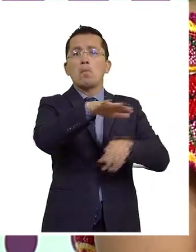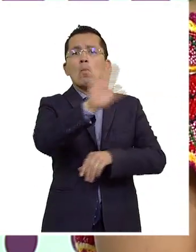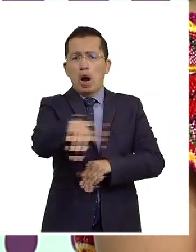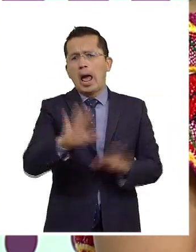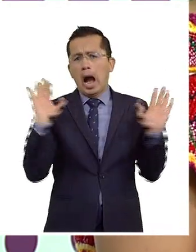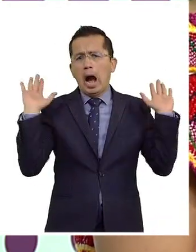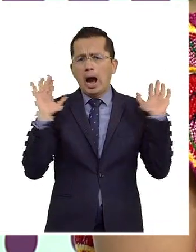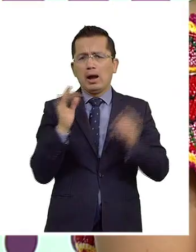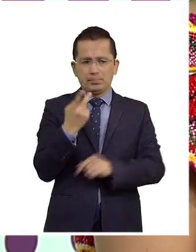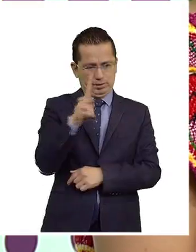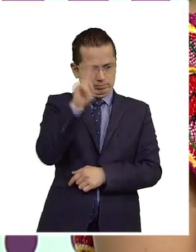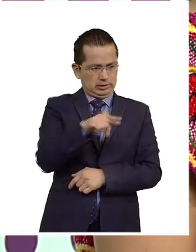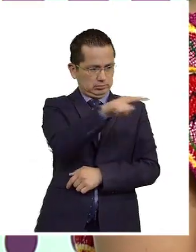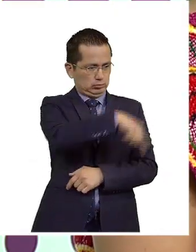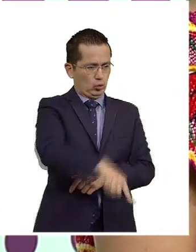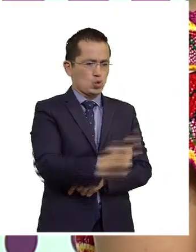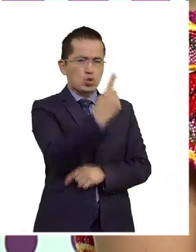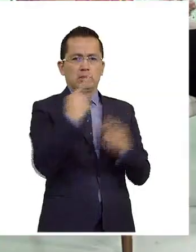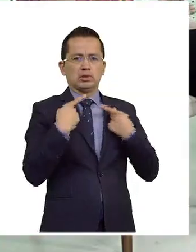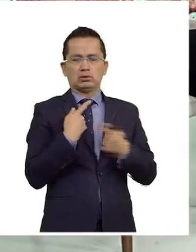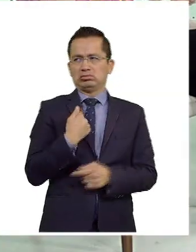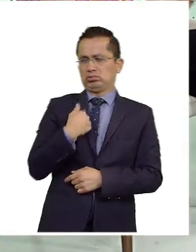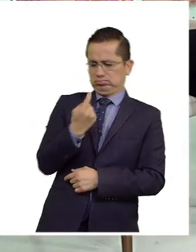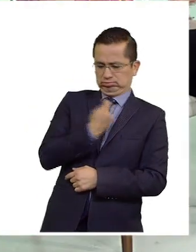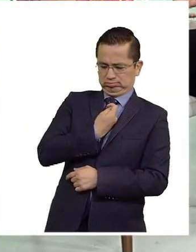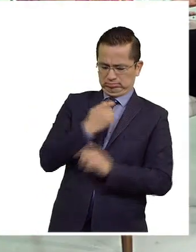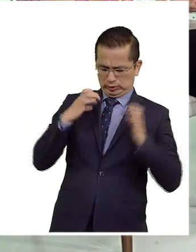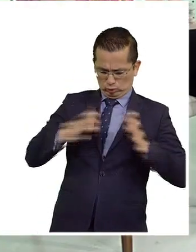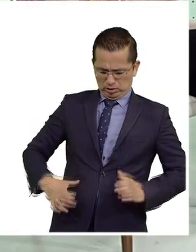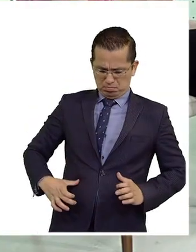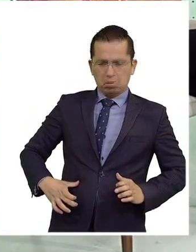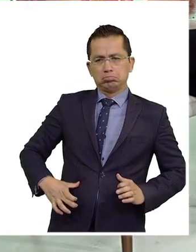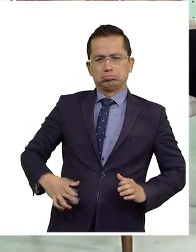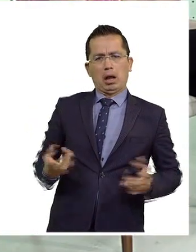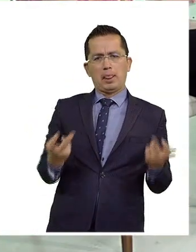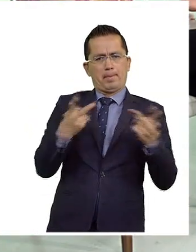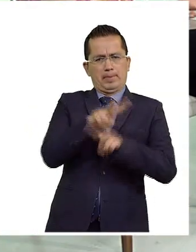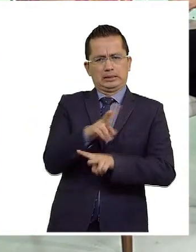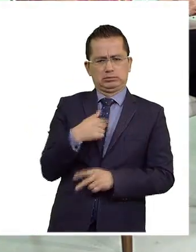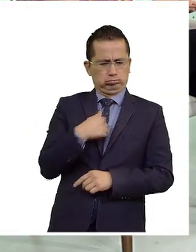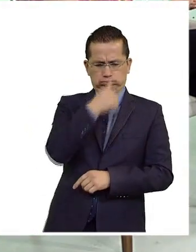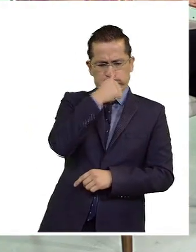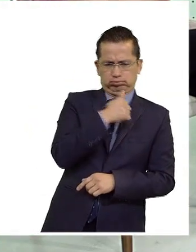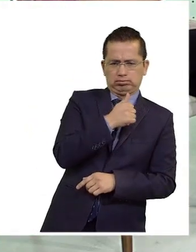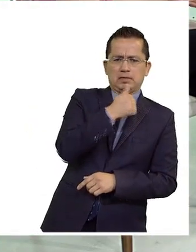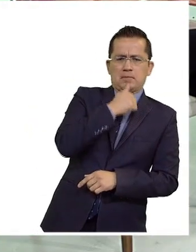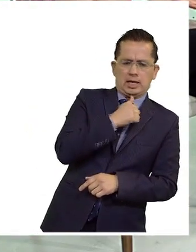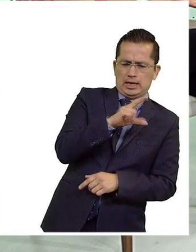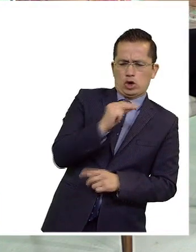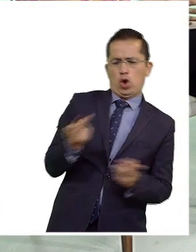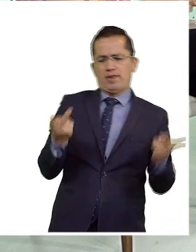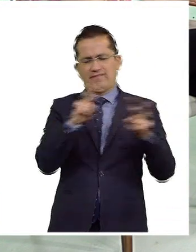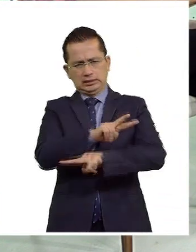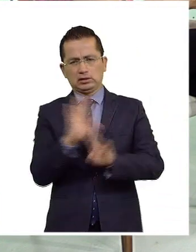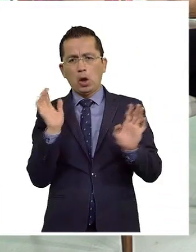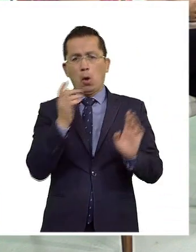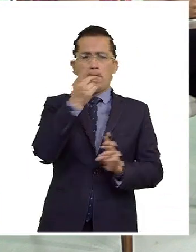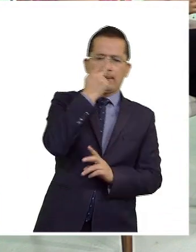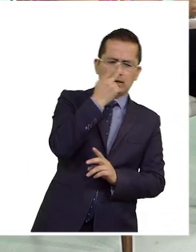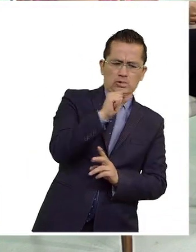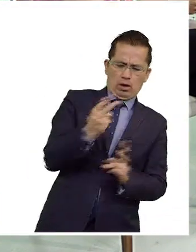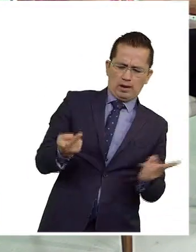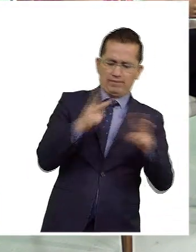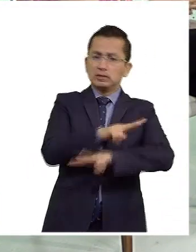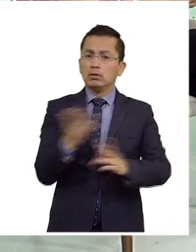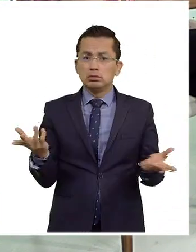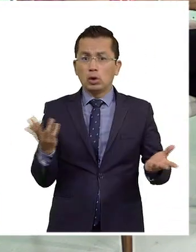un género distinto al impuesto, pues no tendríamos más que a vía de trámite decir, pues nos equivocamos al imponerle